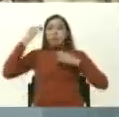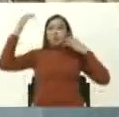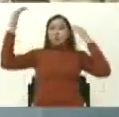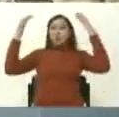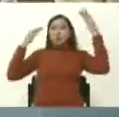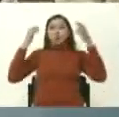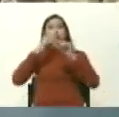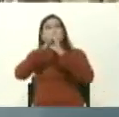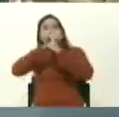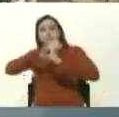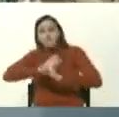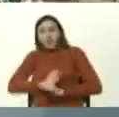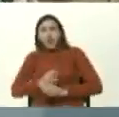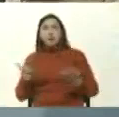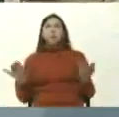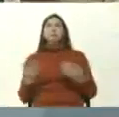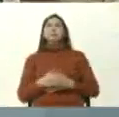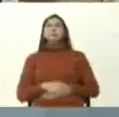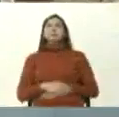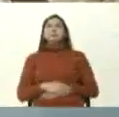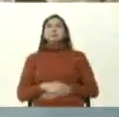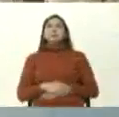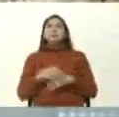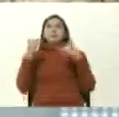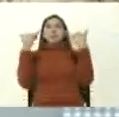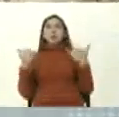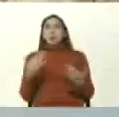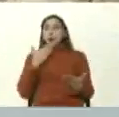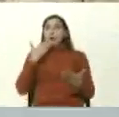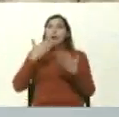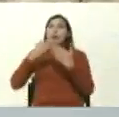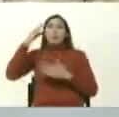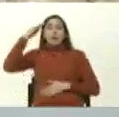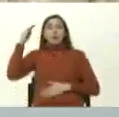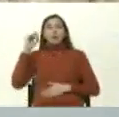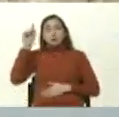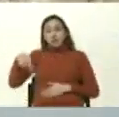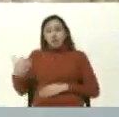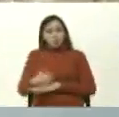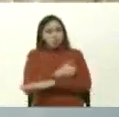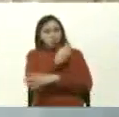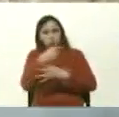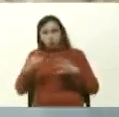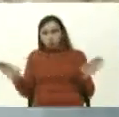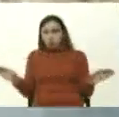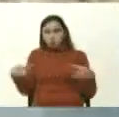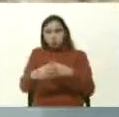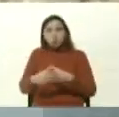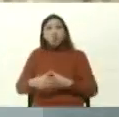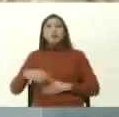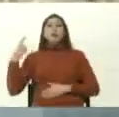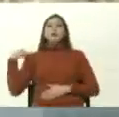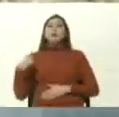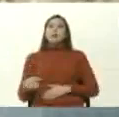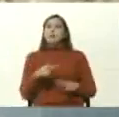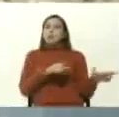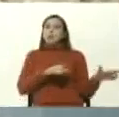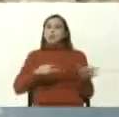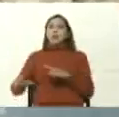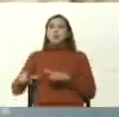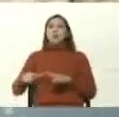Estuvimos esperando por esto y hasta el día de hoy, gracias a Dios, gracias a ustedes y a todo su equipo, la tenemos. Muchísimas